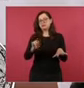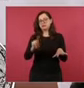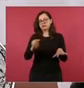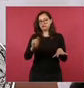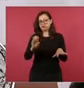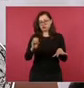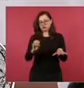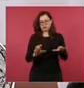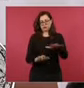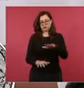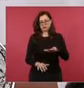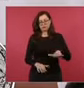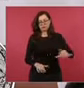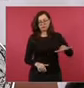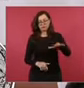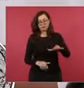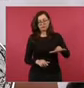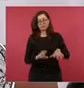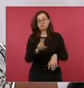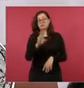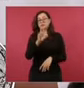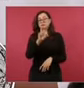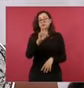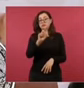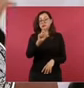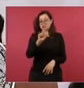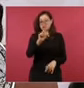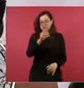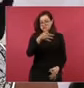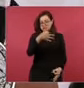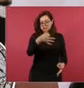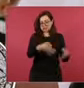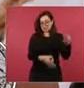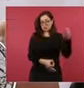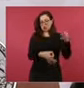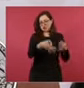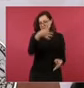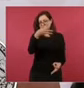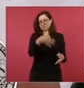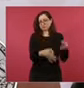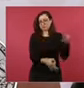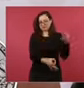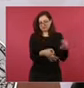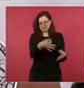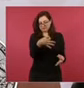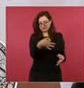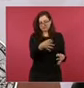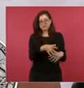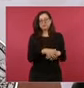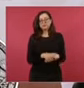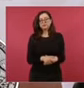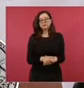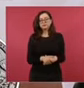30 jueces, ¿no?